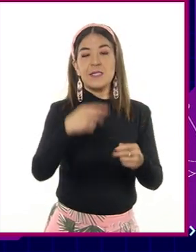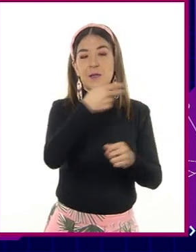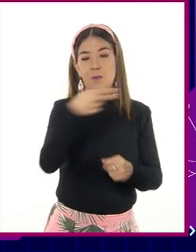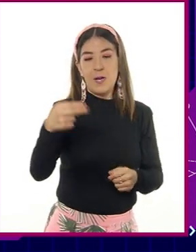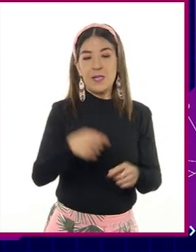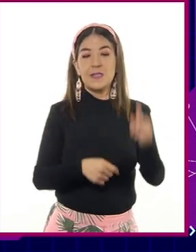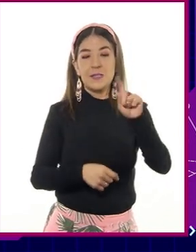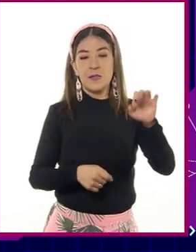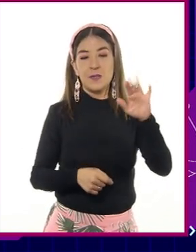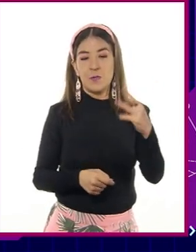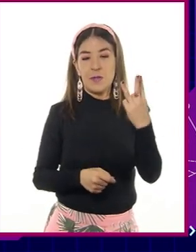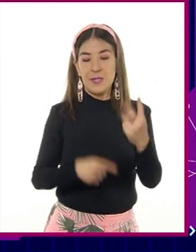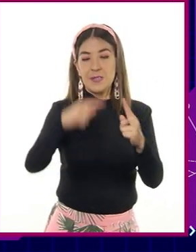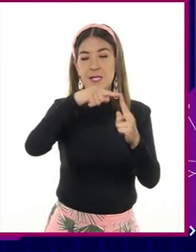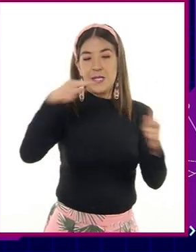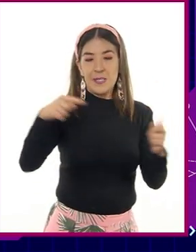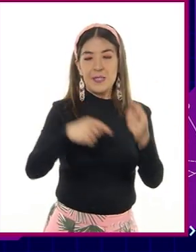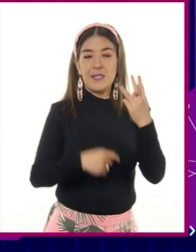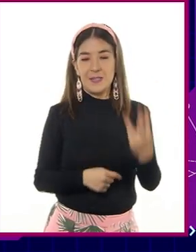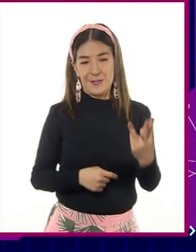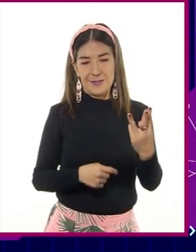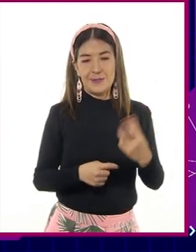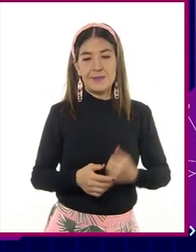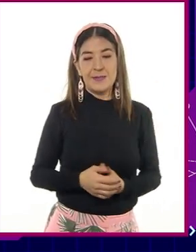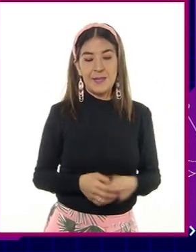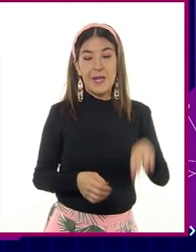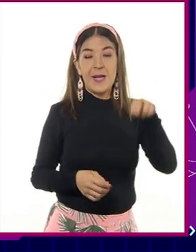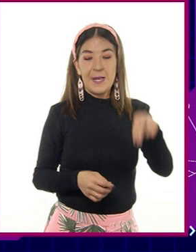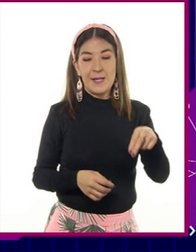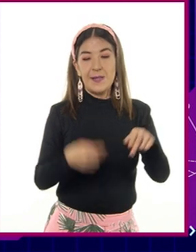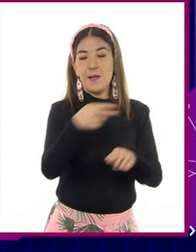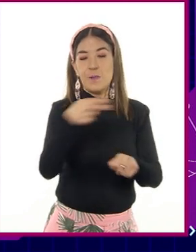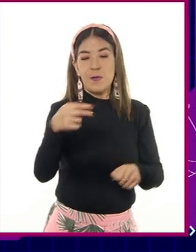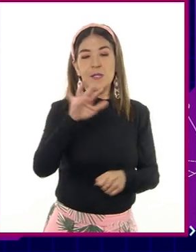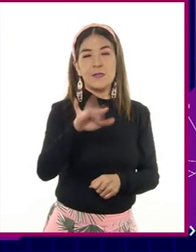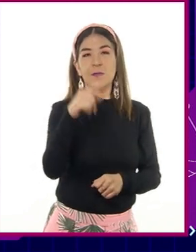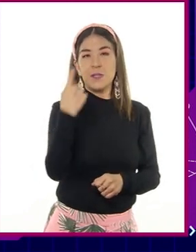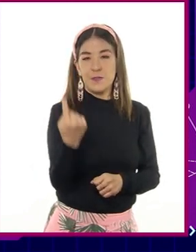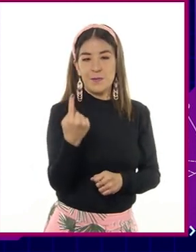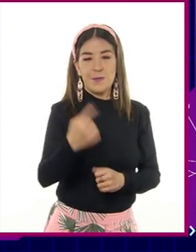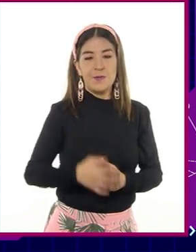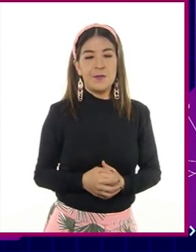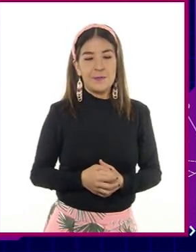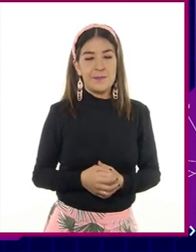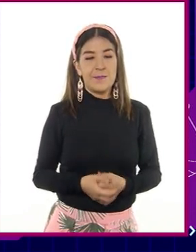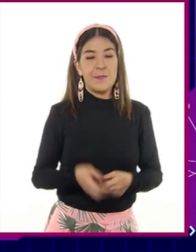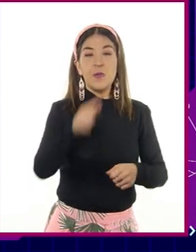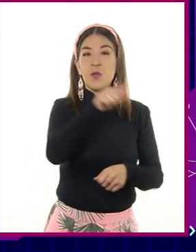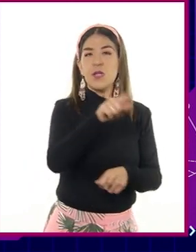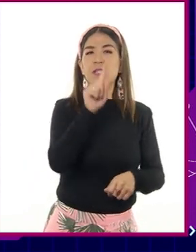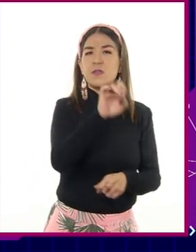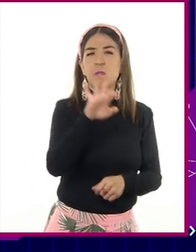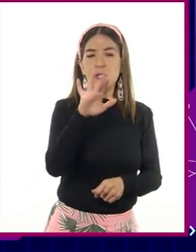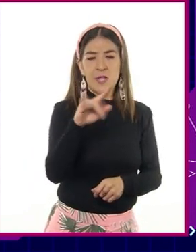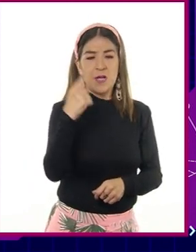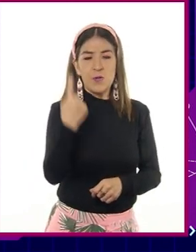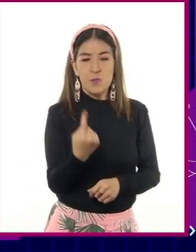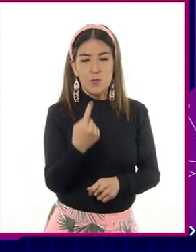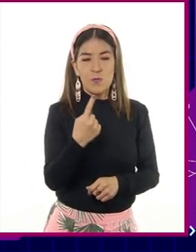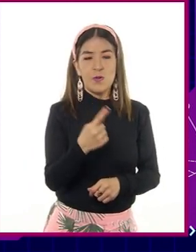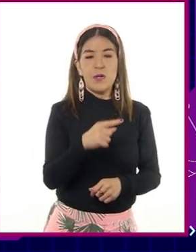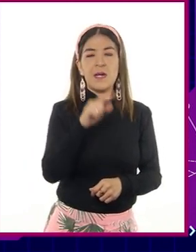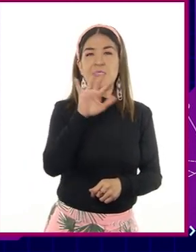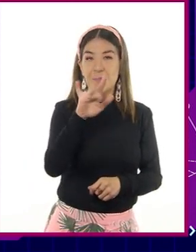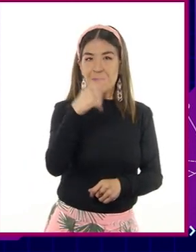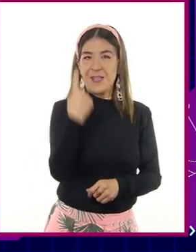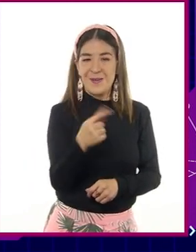a 153 entre 3. n igual a 51. Como 51 es un número